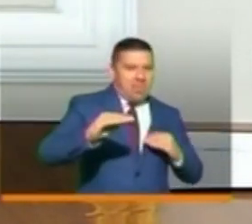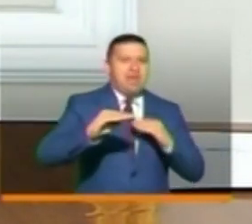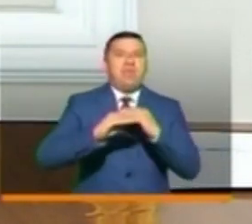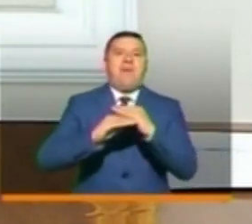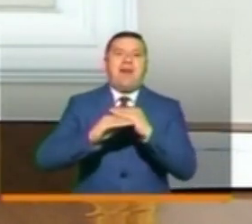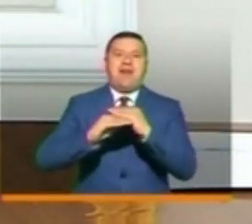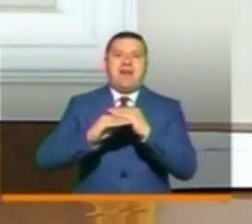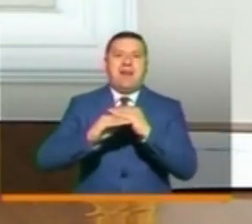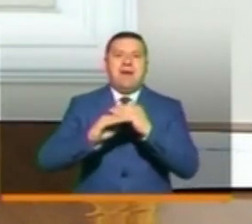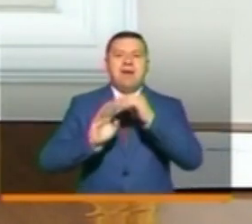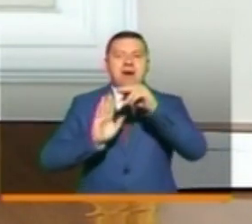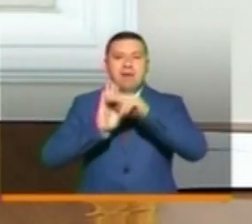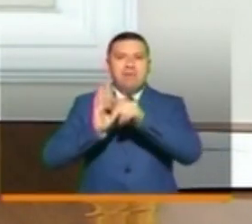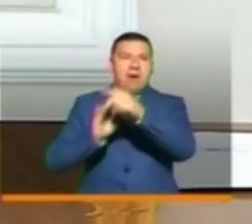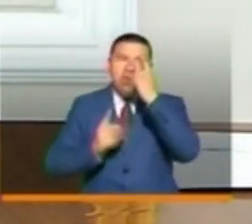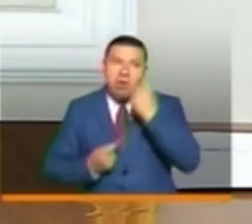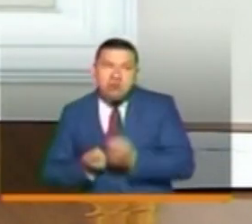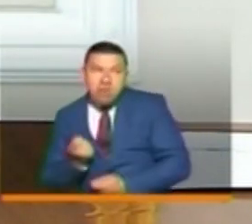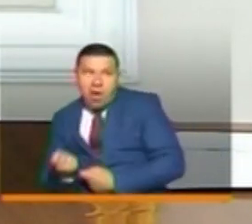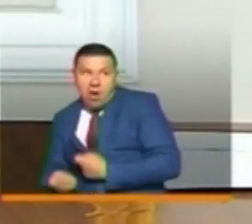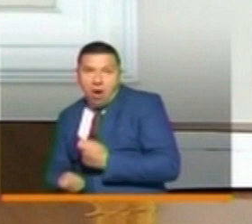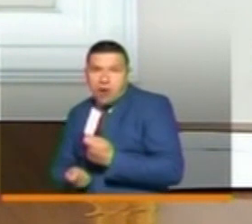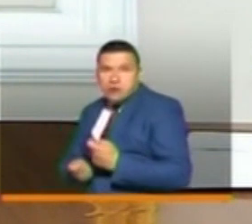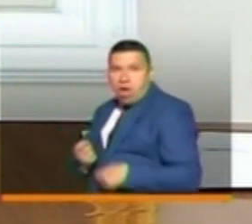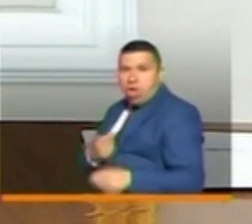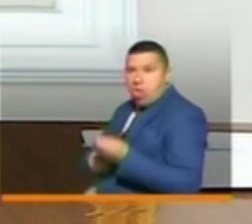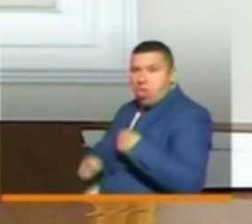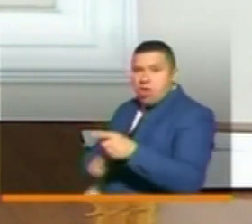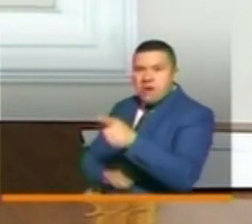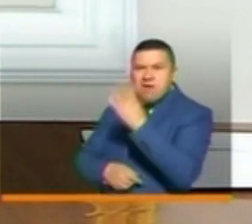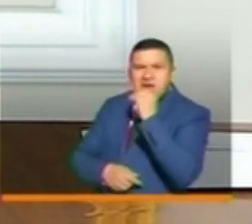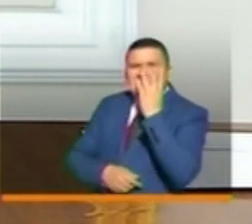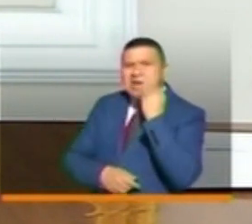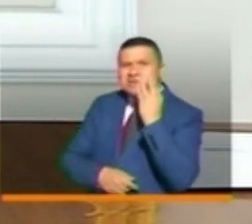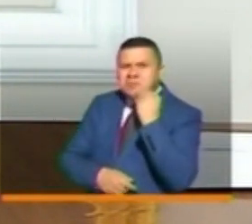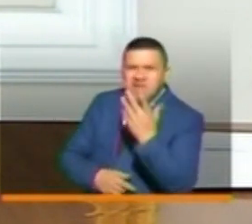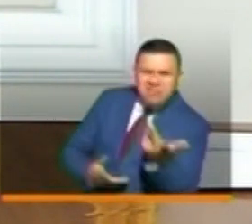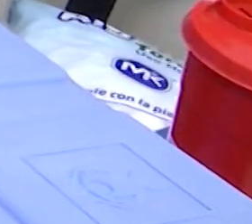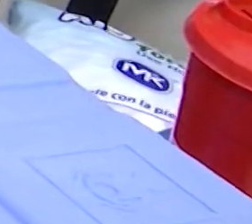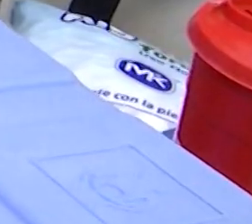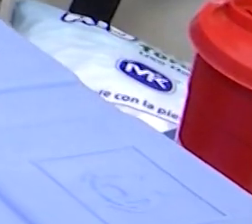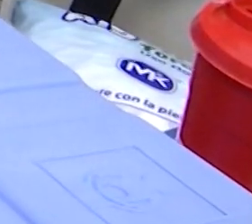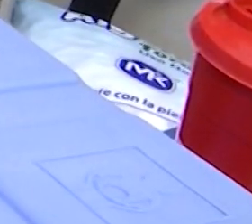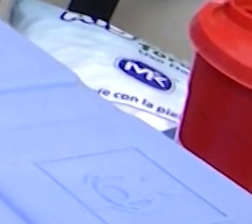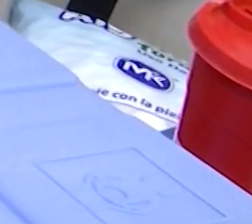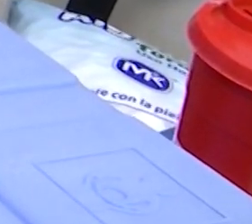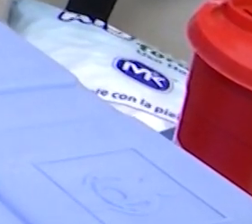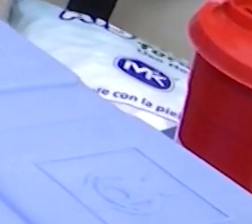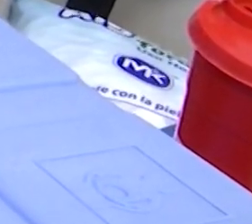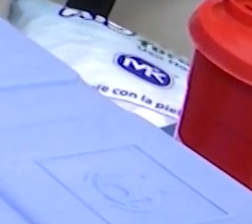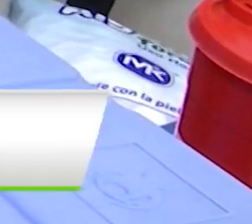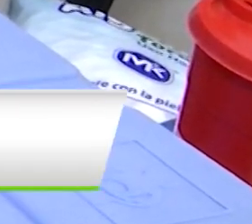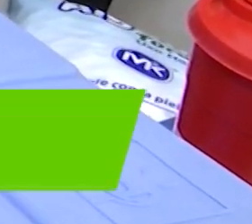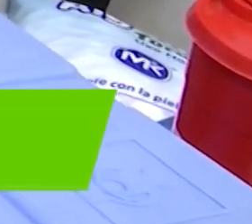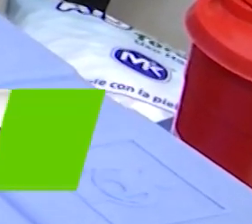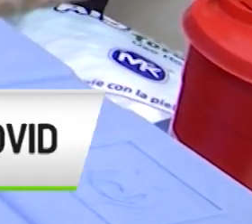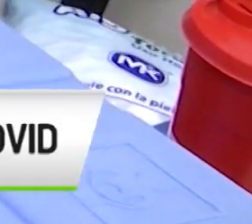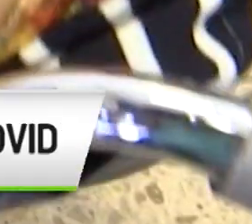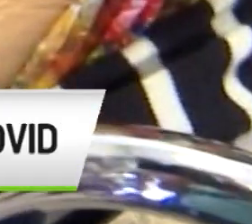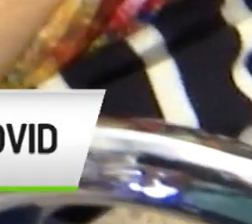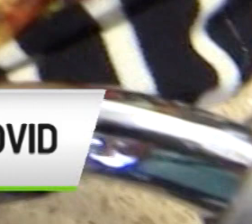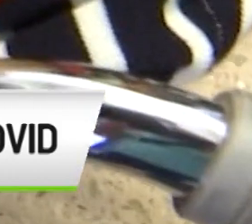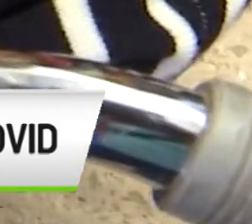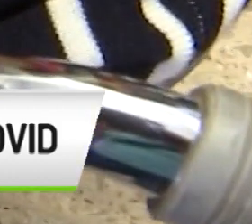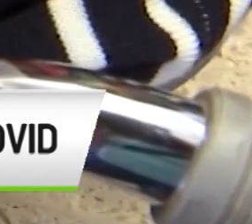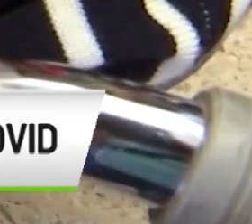se convierta en un negocio de intermediarios que no tienen experiencia en el sector. Los privados que quieran acceder a la compra